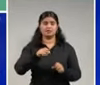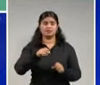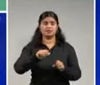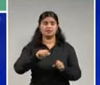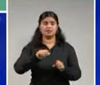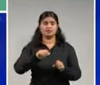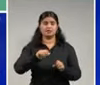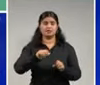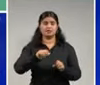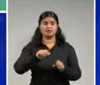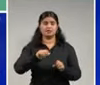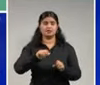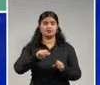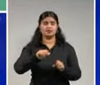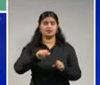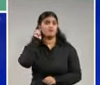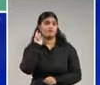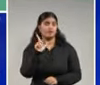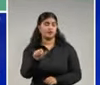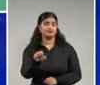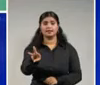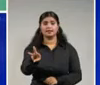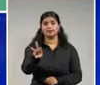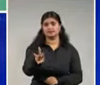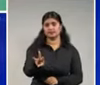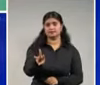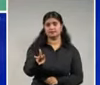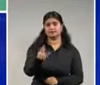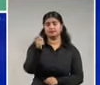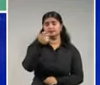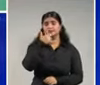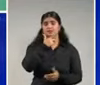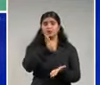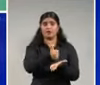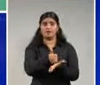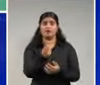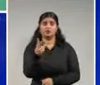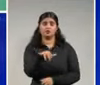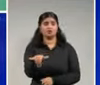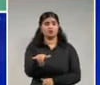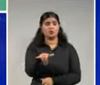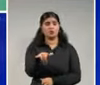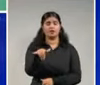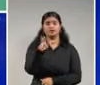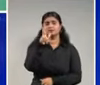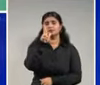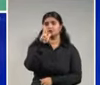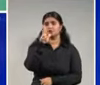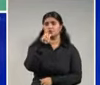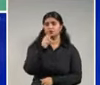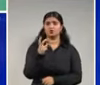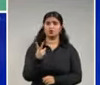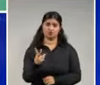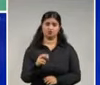municipios. Florencia reportó 3 casos, Ciego de Ávila 2, al igual que el municipio de Ciro